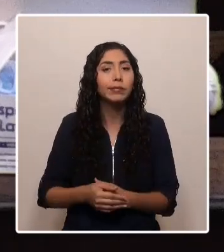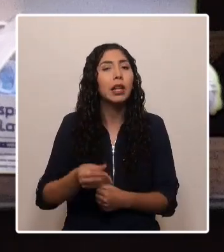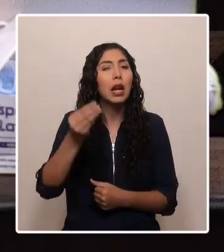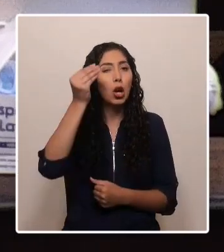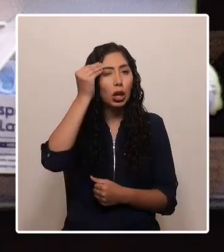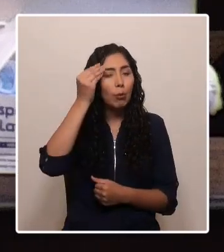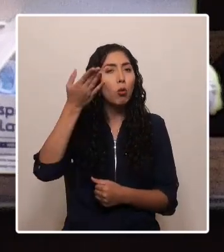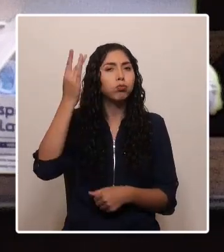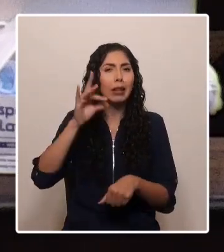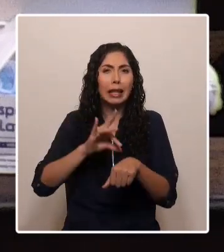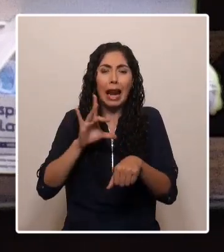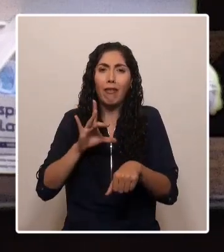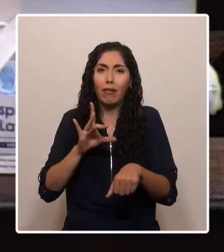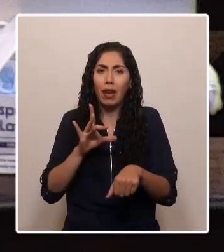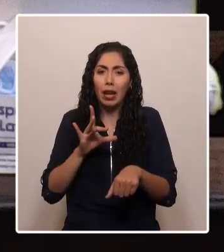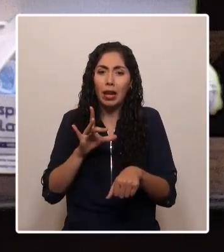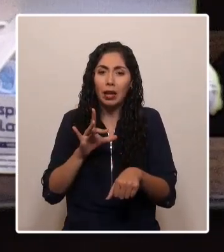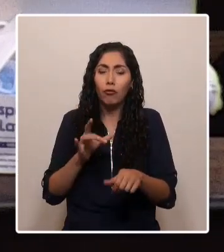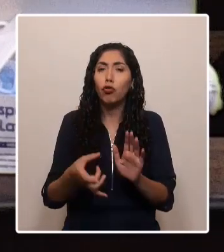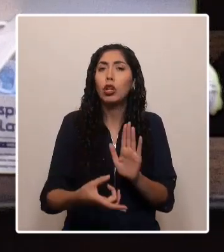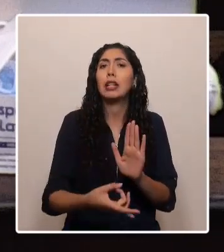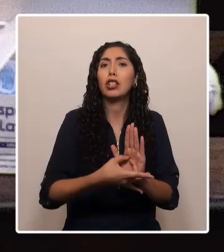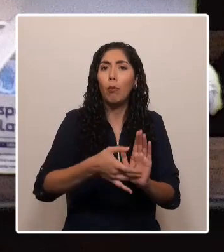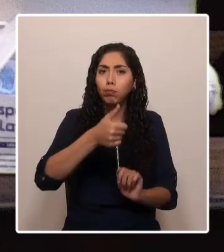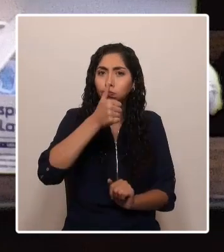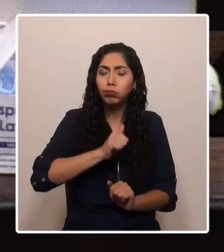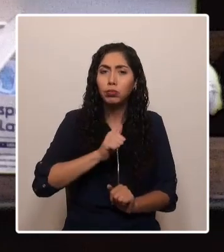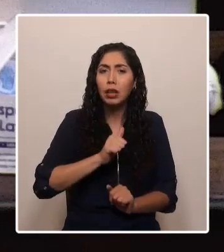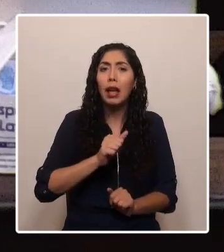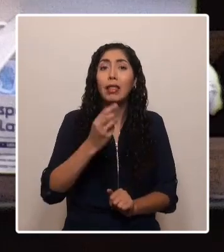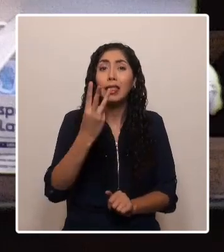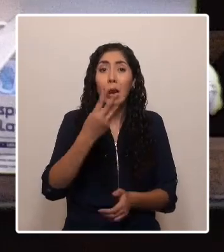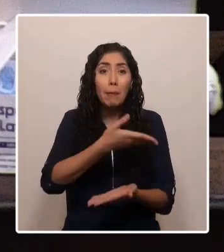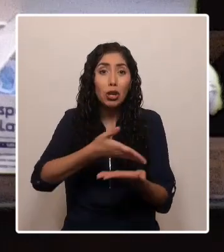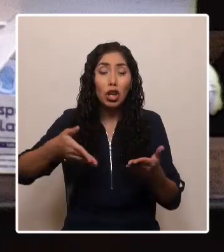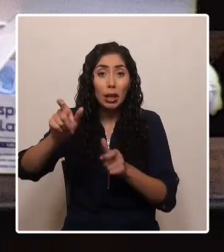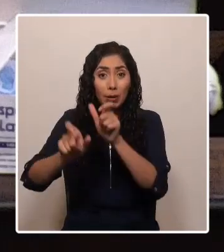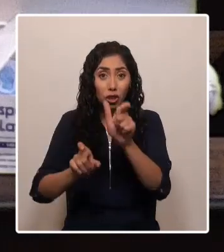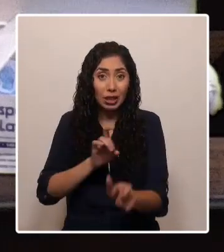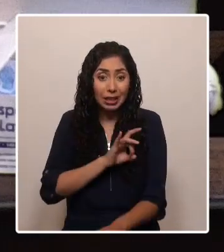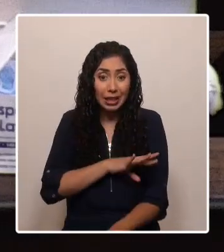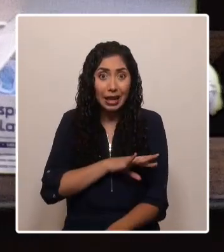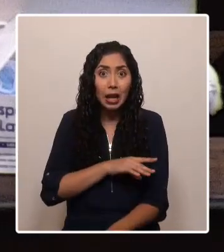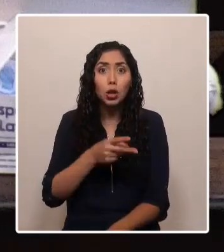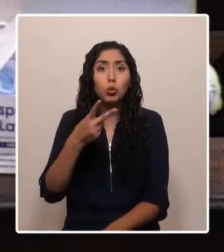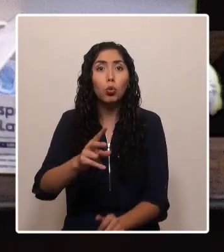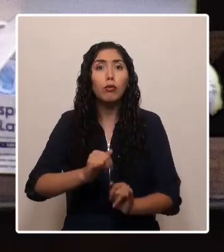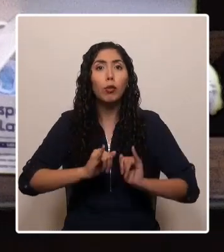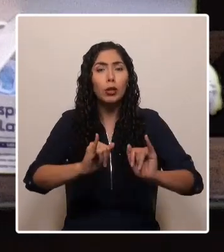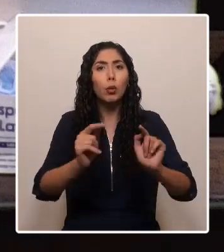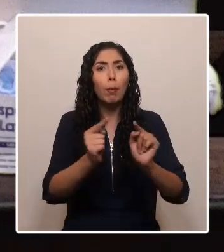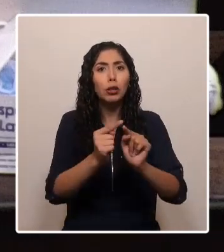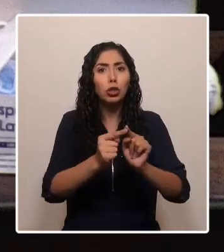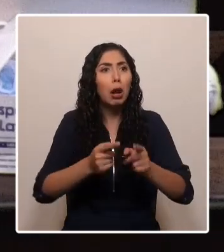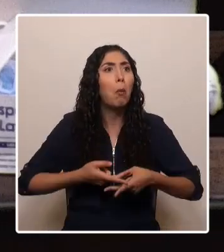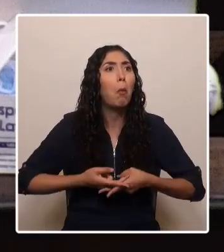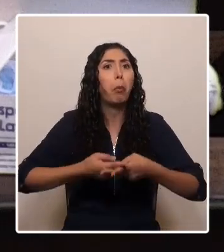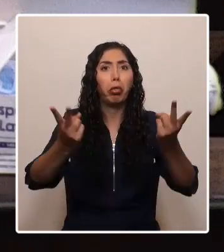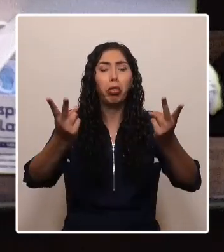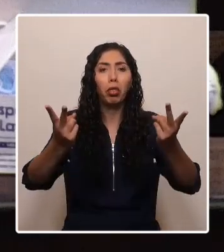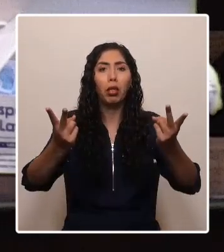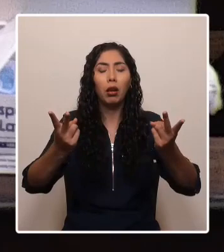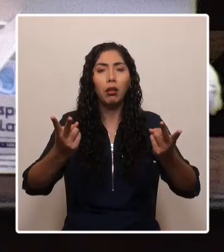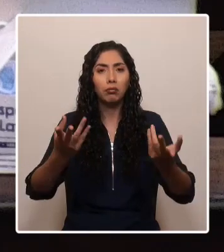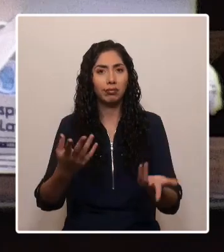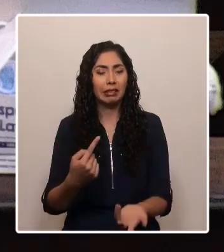gravísima vulneración a la privacidad de cerca de 3 millones de chilenas y chilenos que vieron expuesta información confidencial por una falla informática del Ministerio de Salud